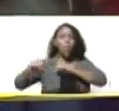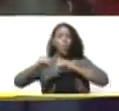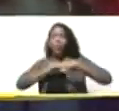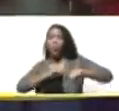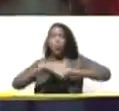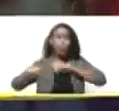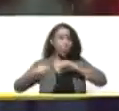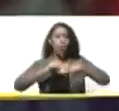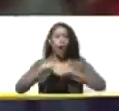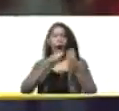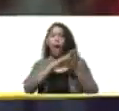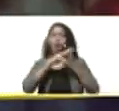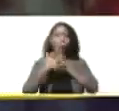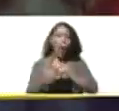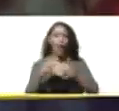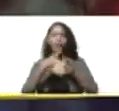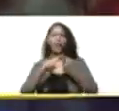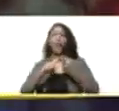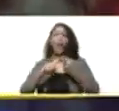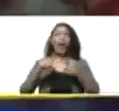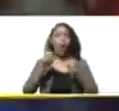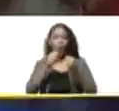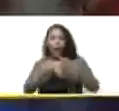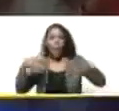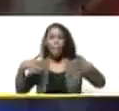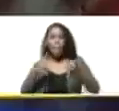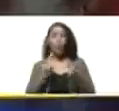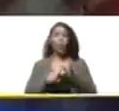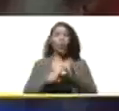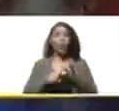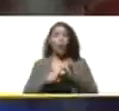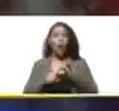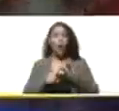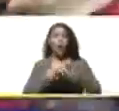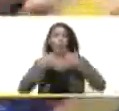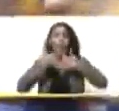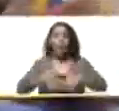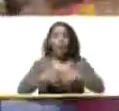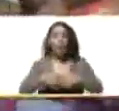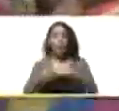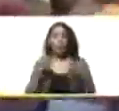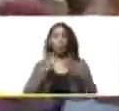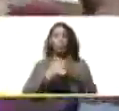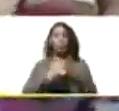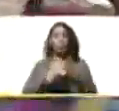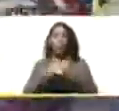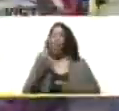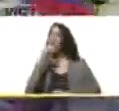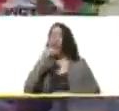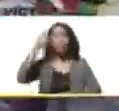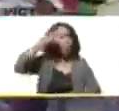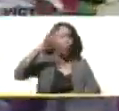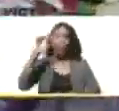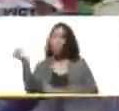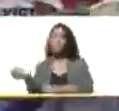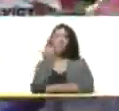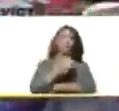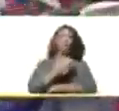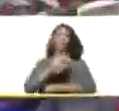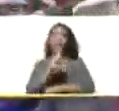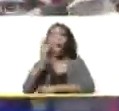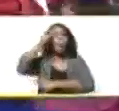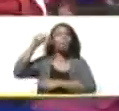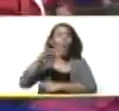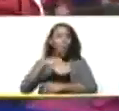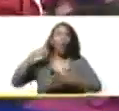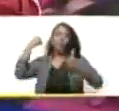movilizábamos en los barrios, en los campos, en las fábricas. No hay pueblo vencido, hay